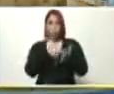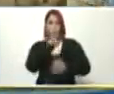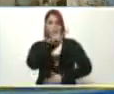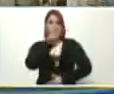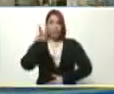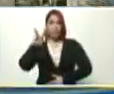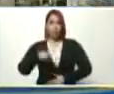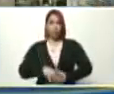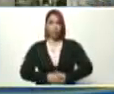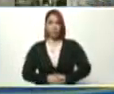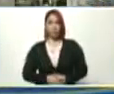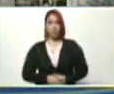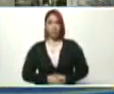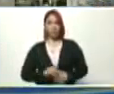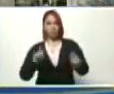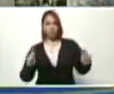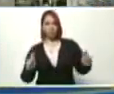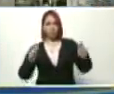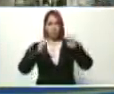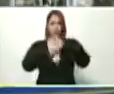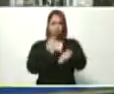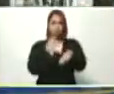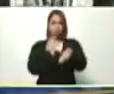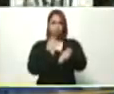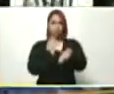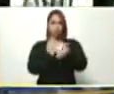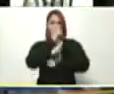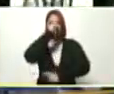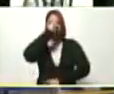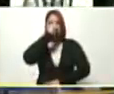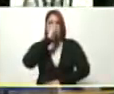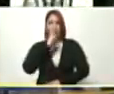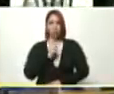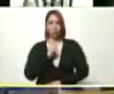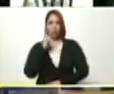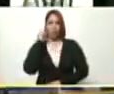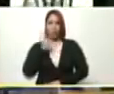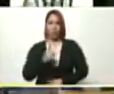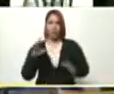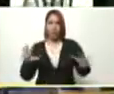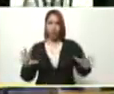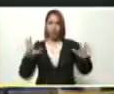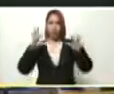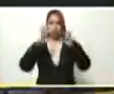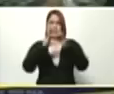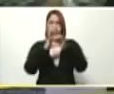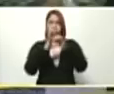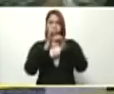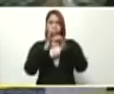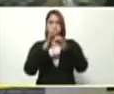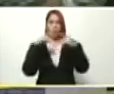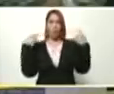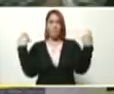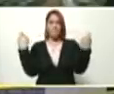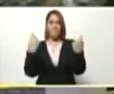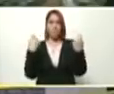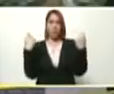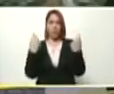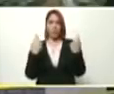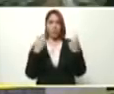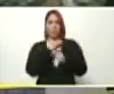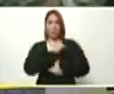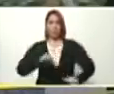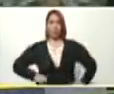2022 lo convirtamos en el año de la unificación popular de la